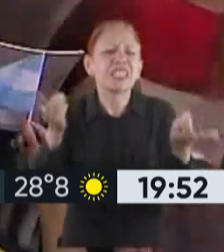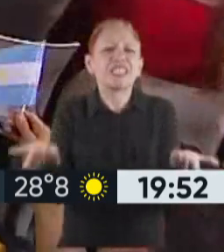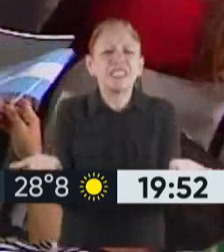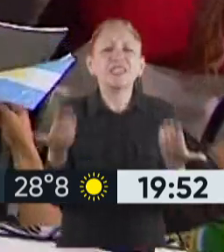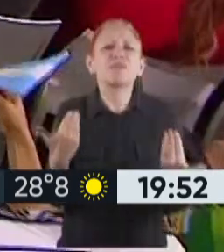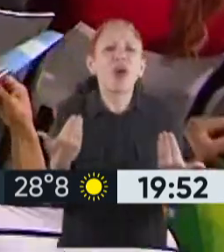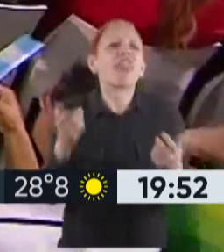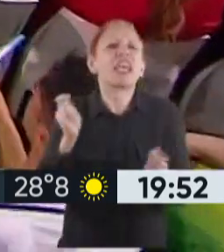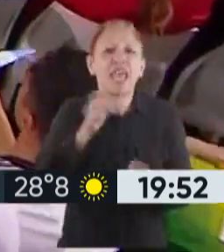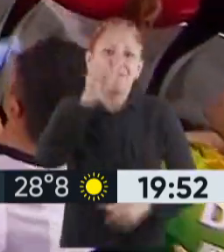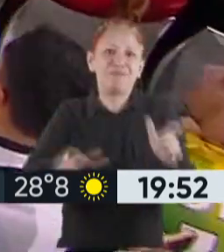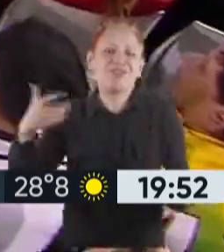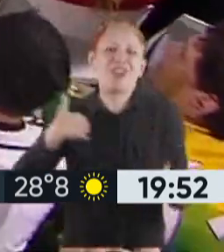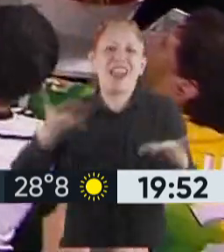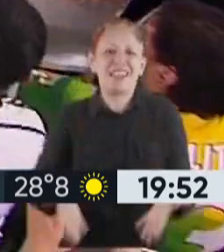de nuestra gente.